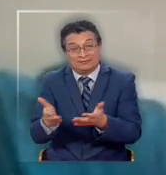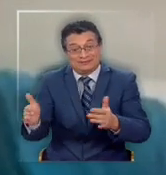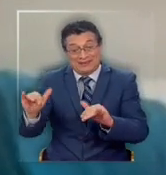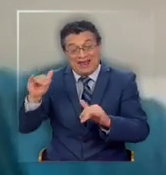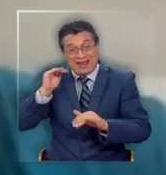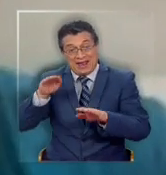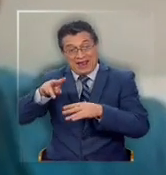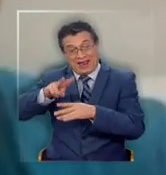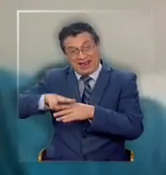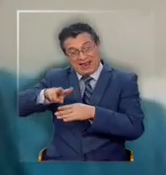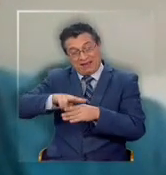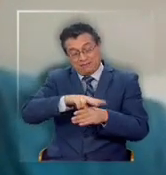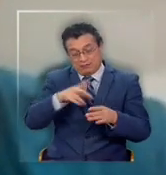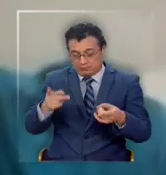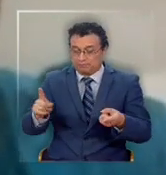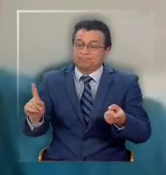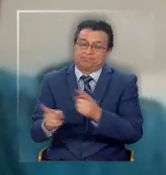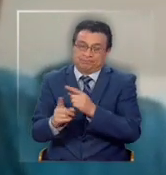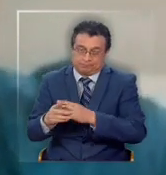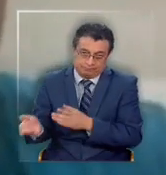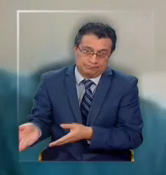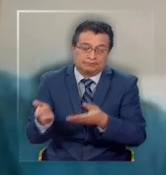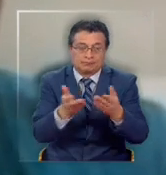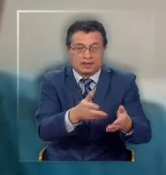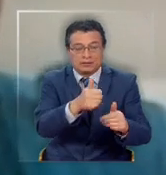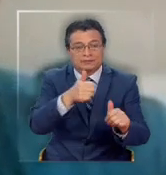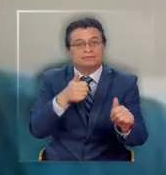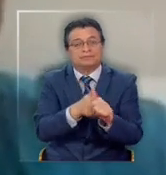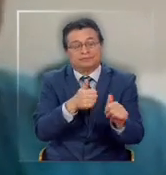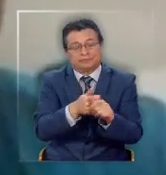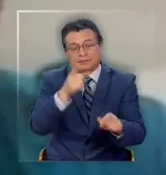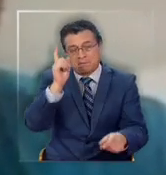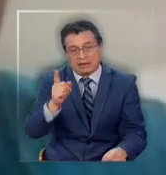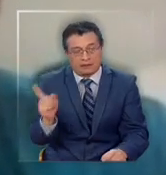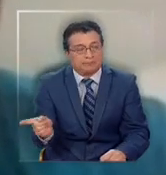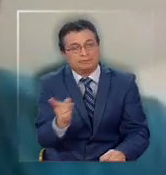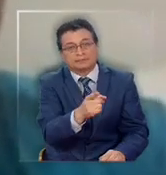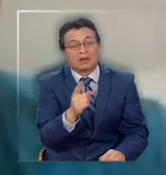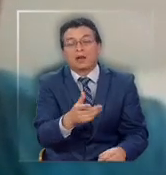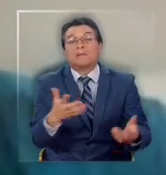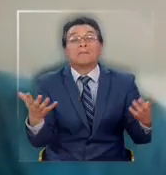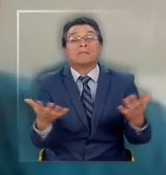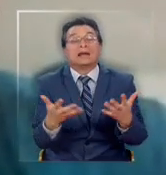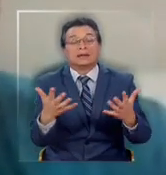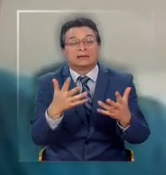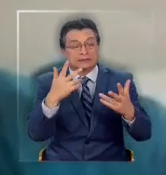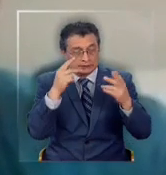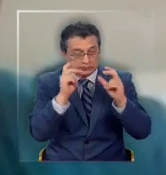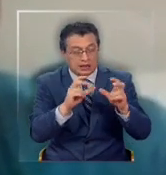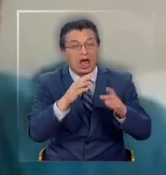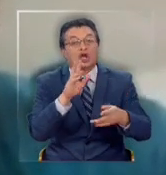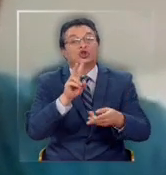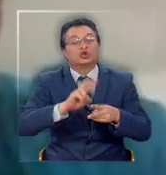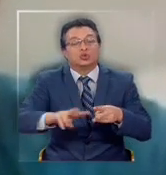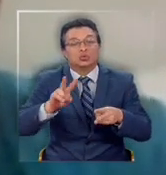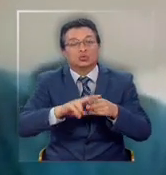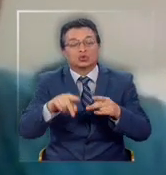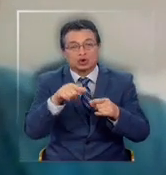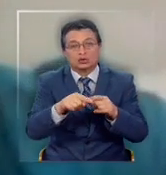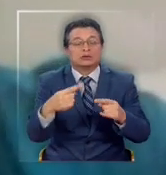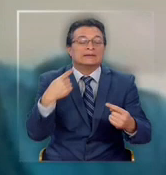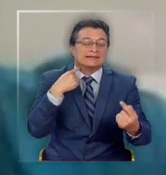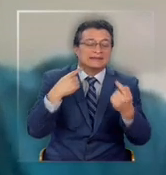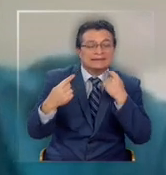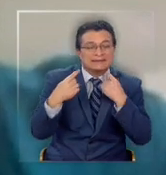normativa emanada de la Subsecretaría de Redes Asistenciales, para tratar de dar solución a los nuevos pacientes que van